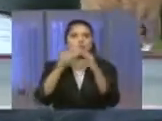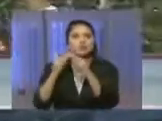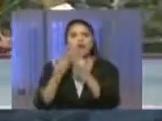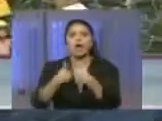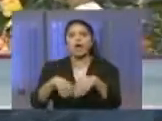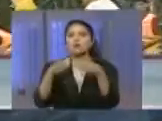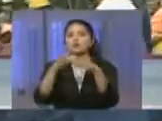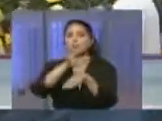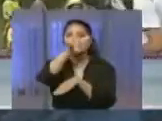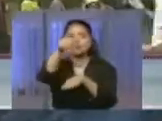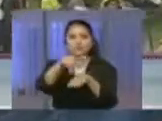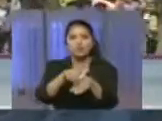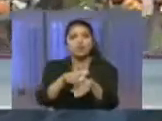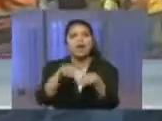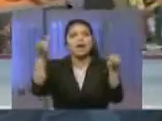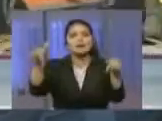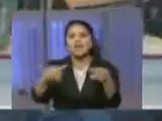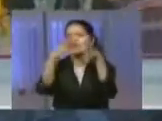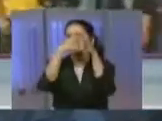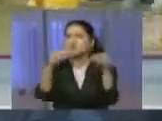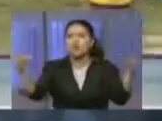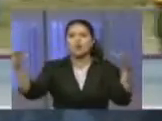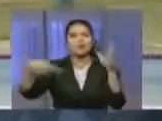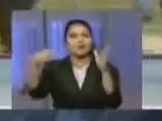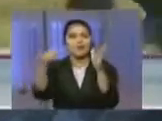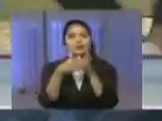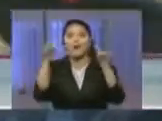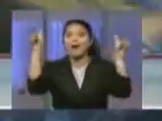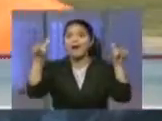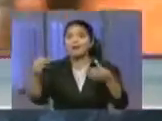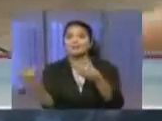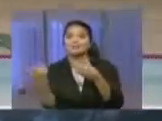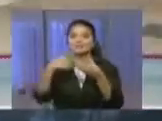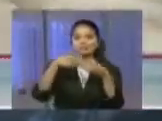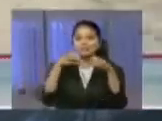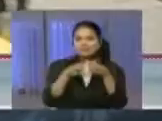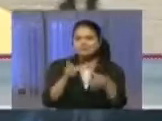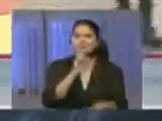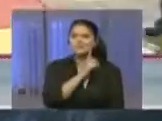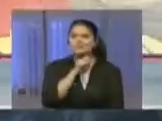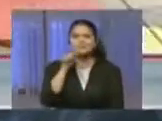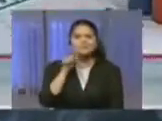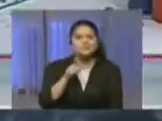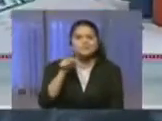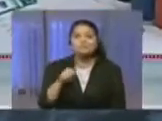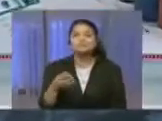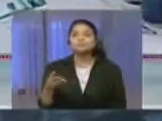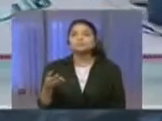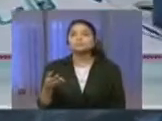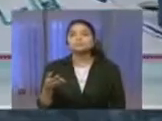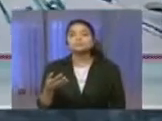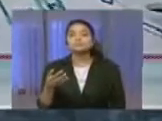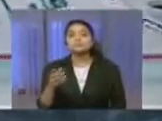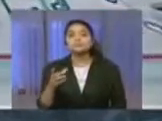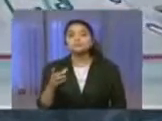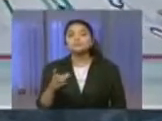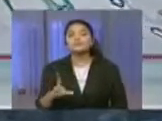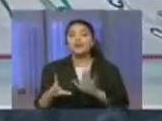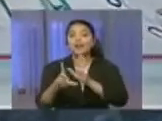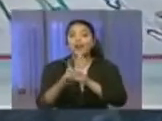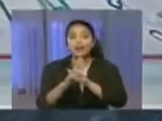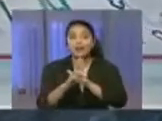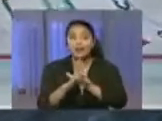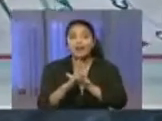Nacional de recreadores todas las iones recreativas a este consejo que nos La Llama que nos llama la Ley Orgánica